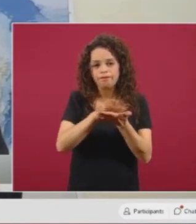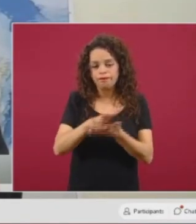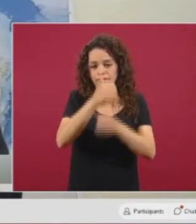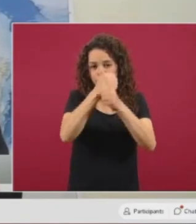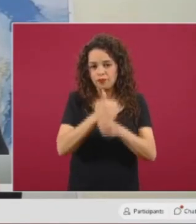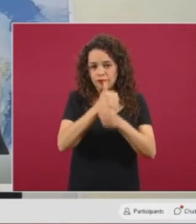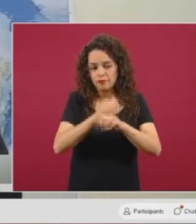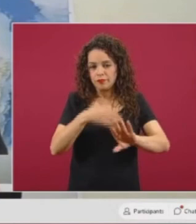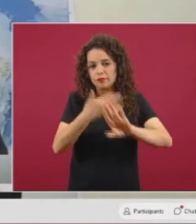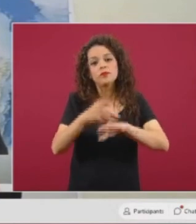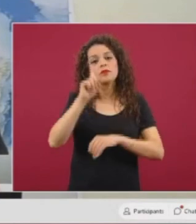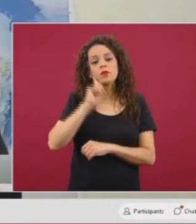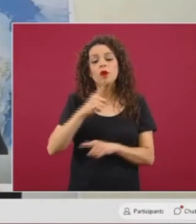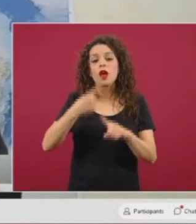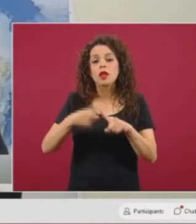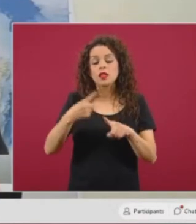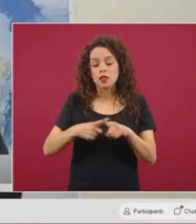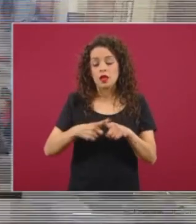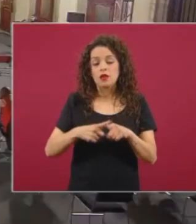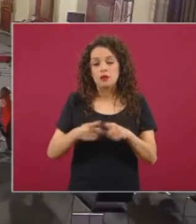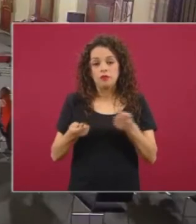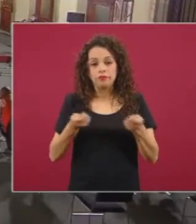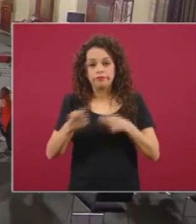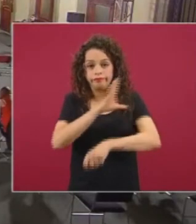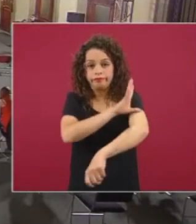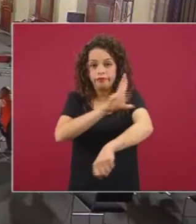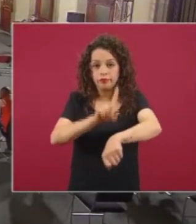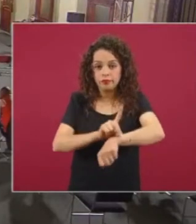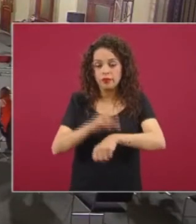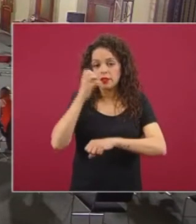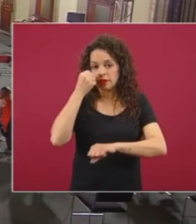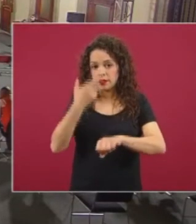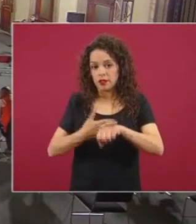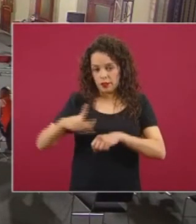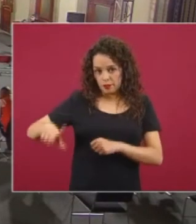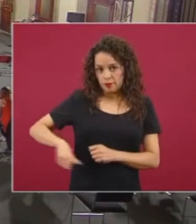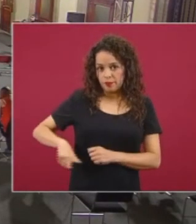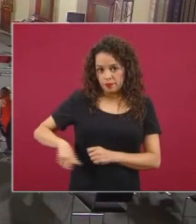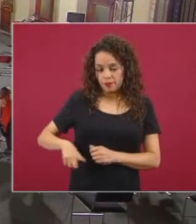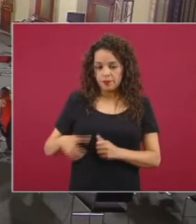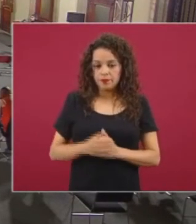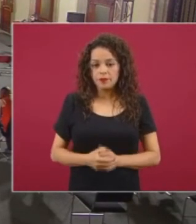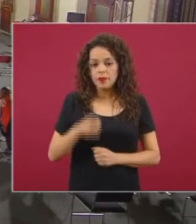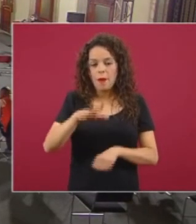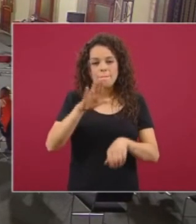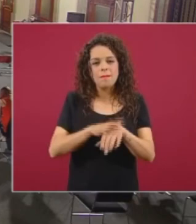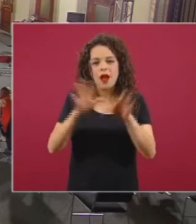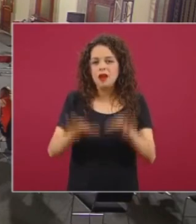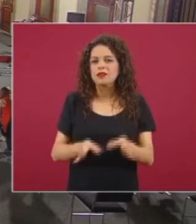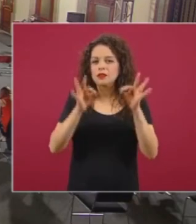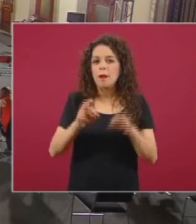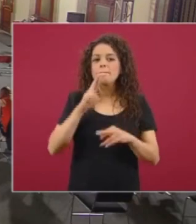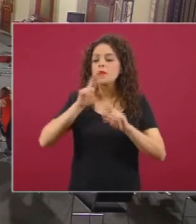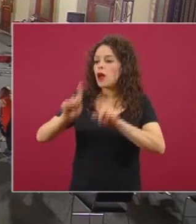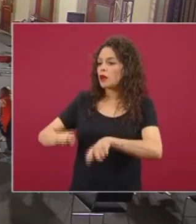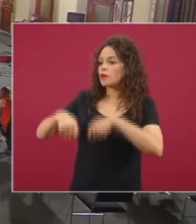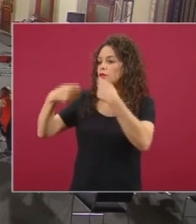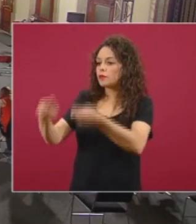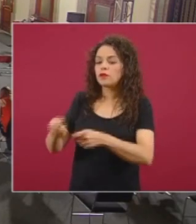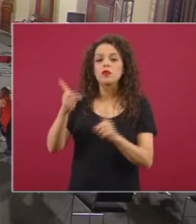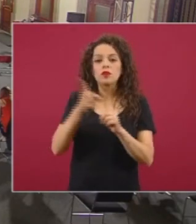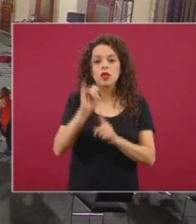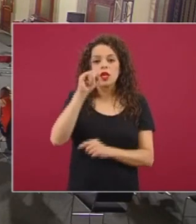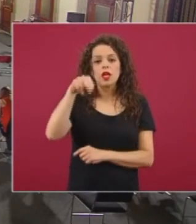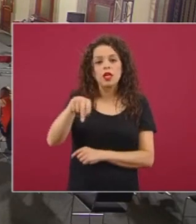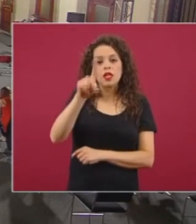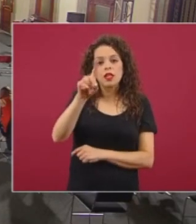la Secretaría de Gobernación, y decidimos que era más procedente transferirlo a el INDESOL, el Instituto